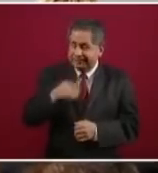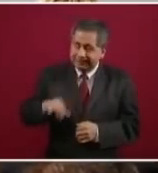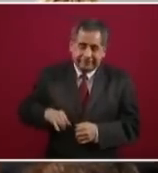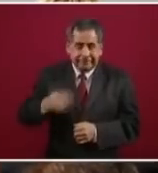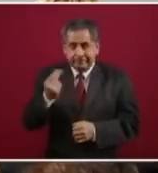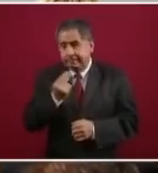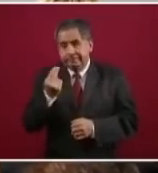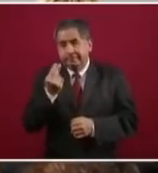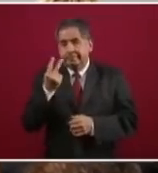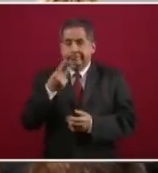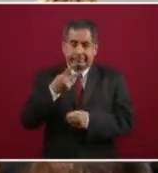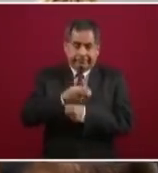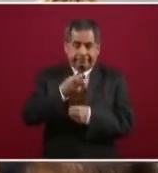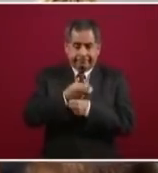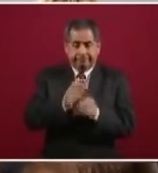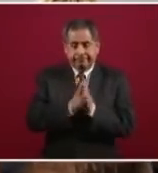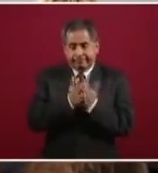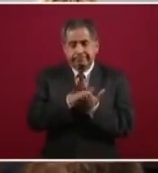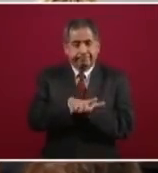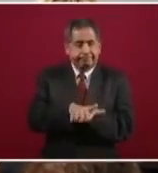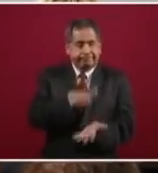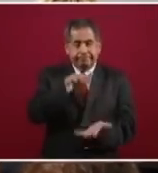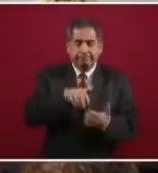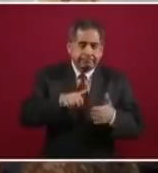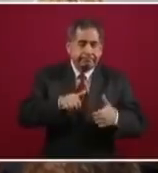edición porque,